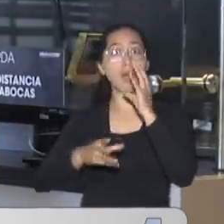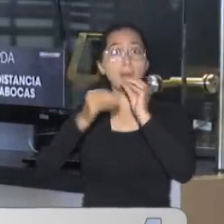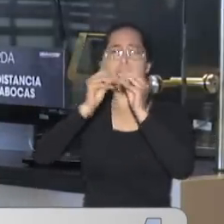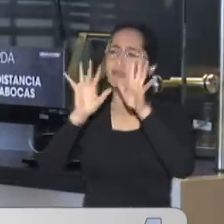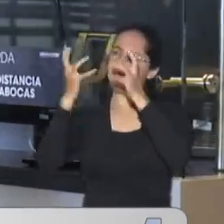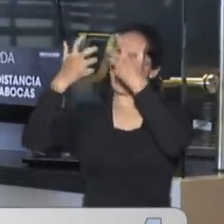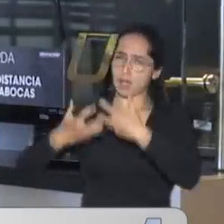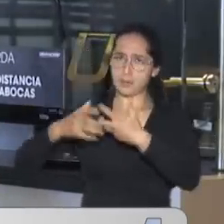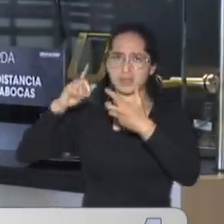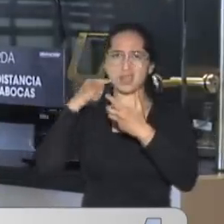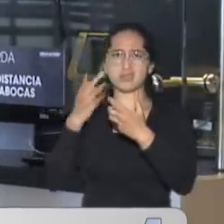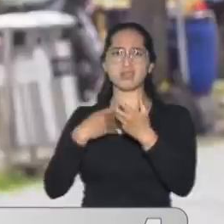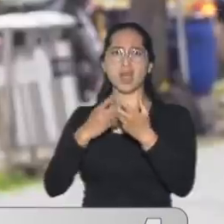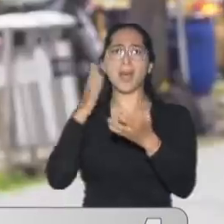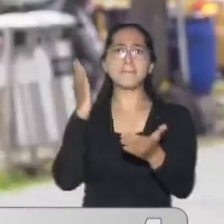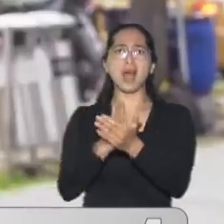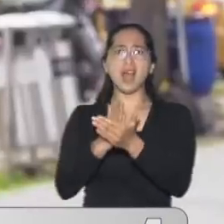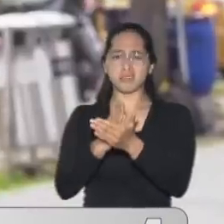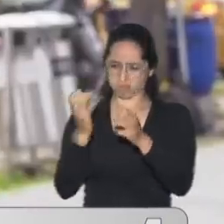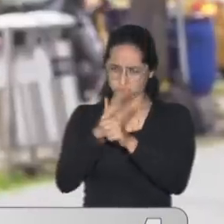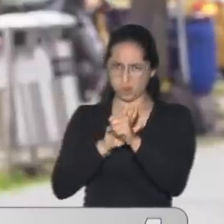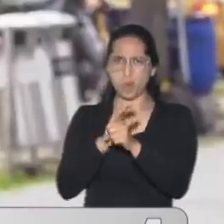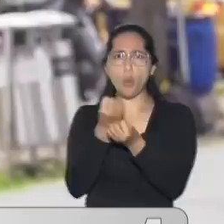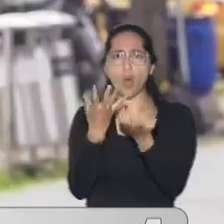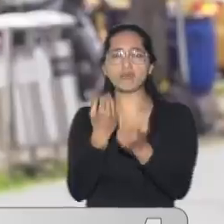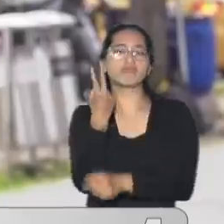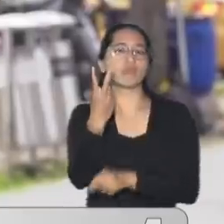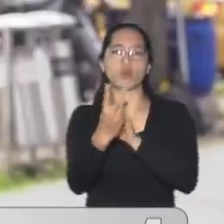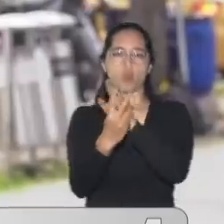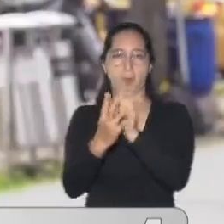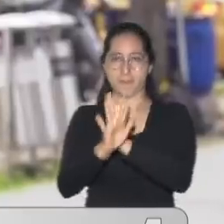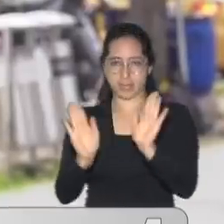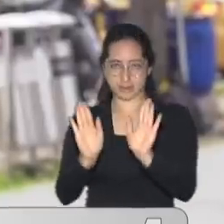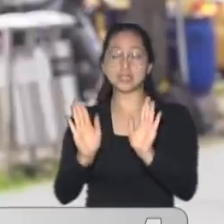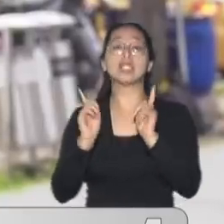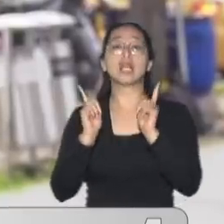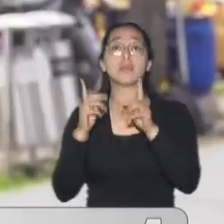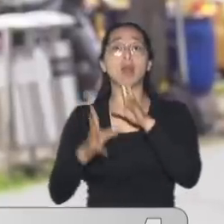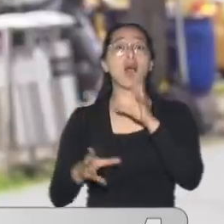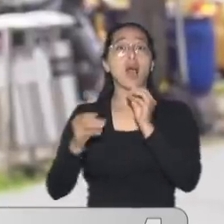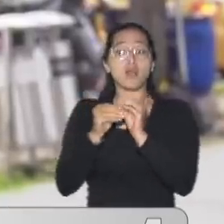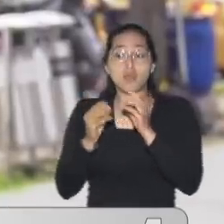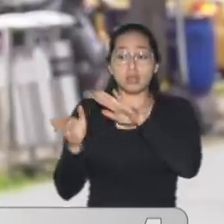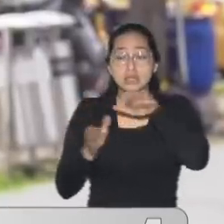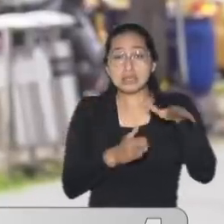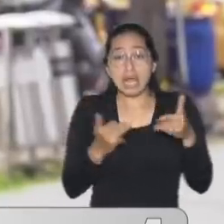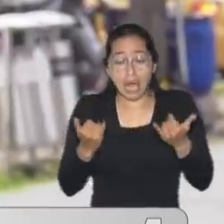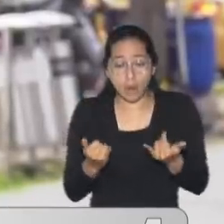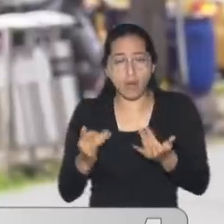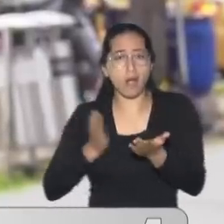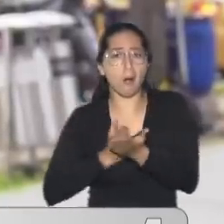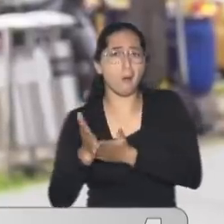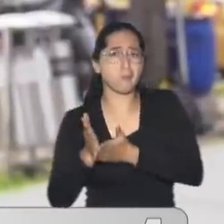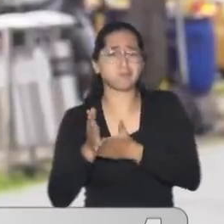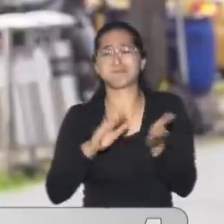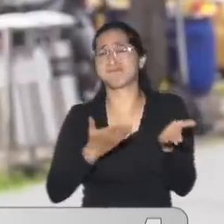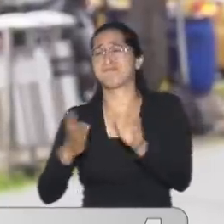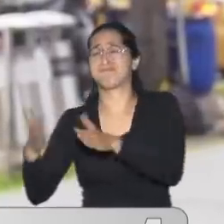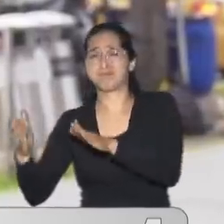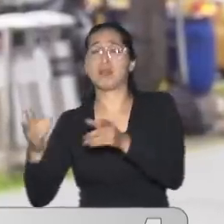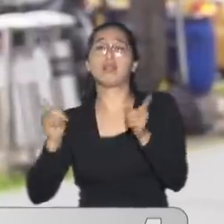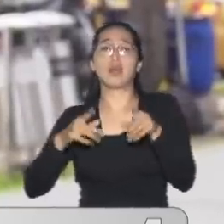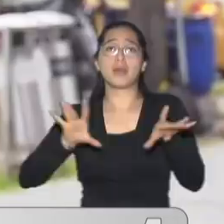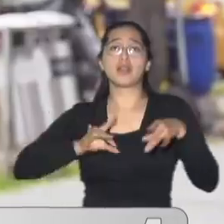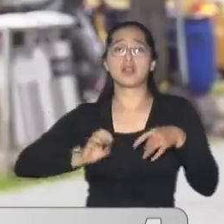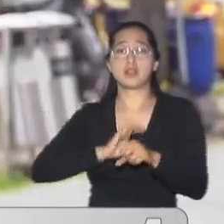presentado estos 2 casos. Y van en aumento los contagios y muertes por COVID-19 en el país. Más de 15.000